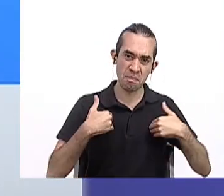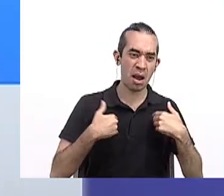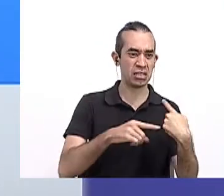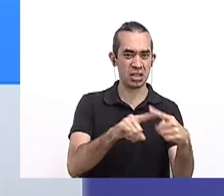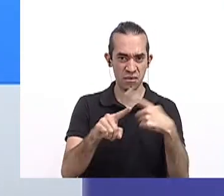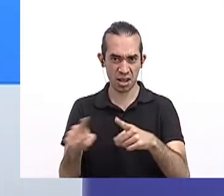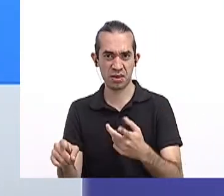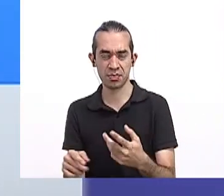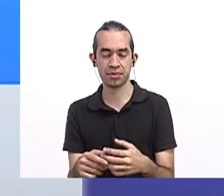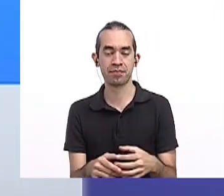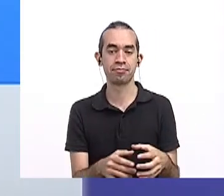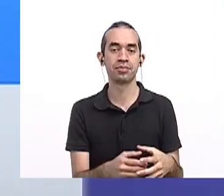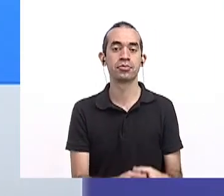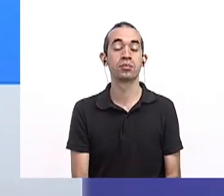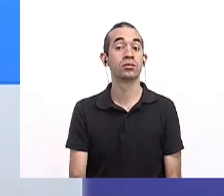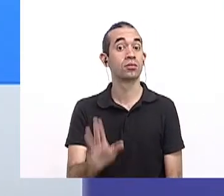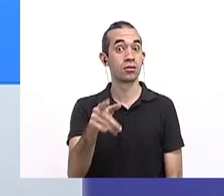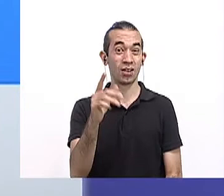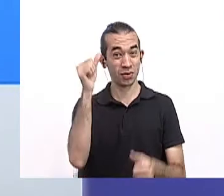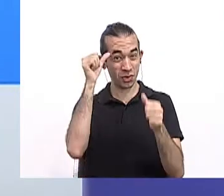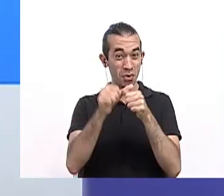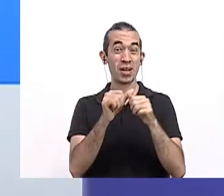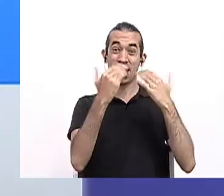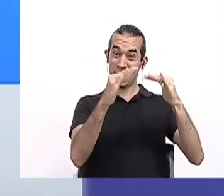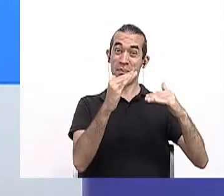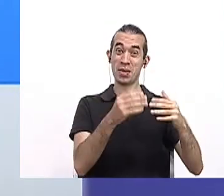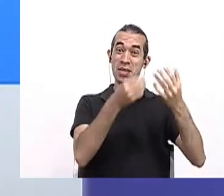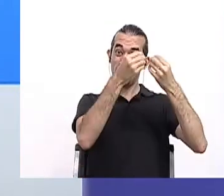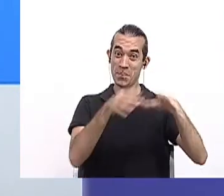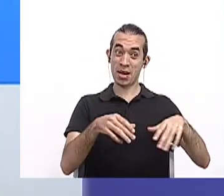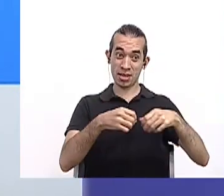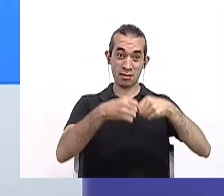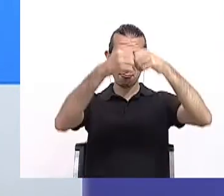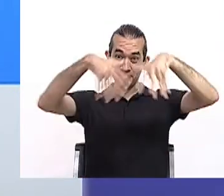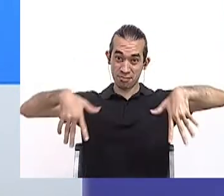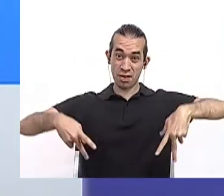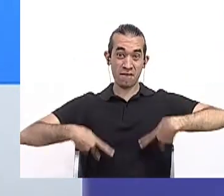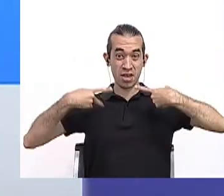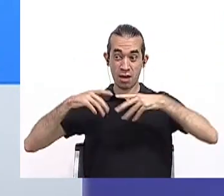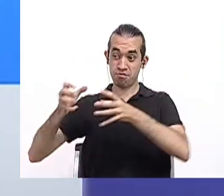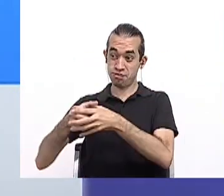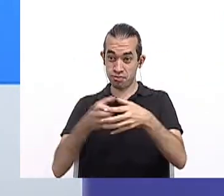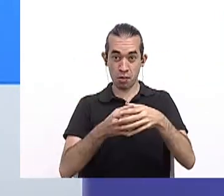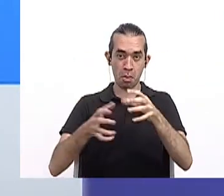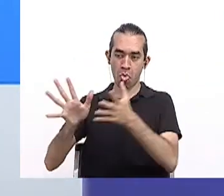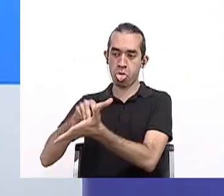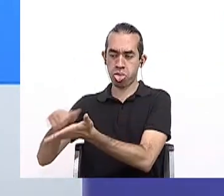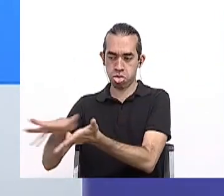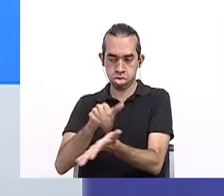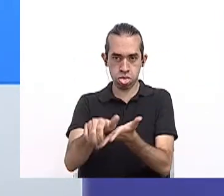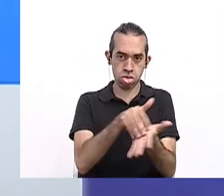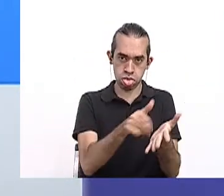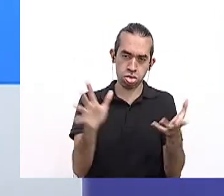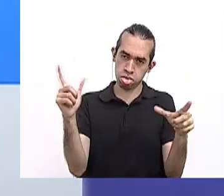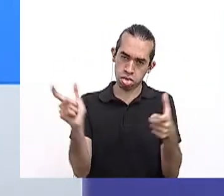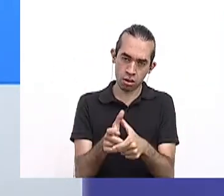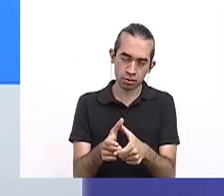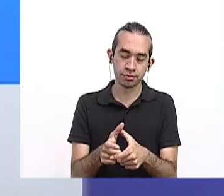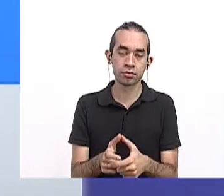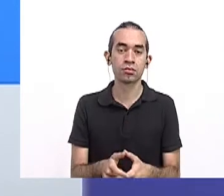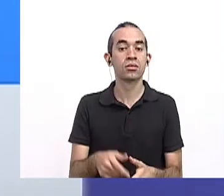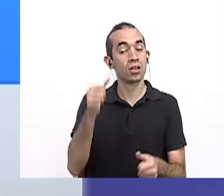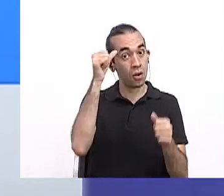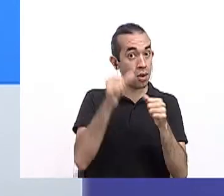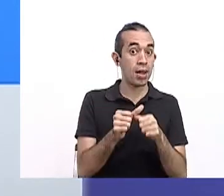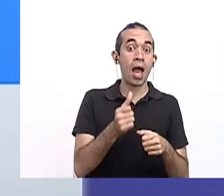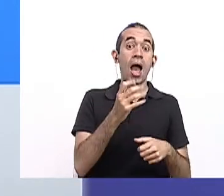límite de la pérdida de biodiversidad como vieron tanto en la acidificación como en la pérdida de nutrientes hay pérdida de biodiversidad